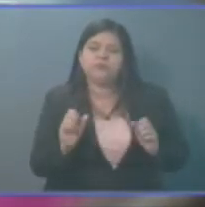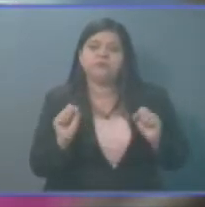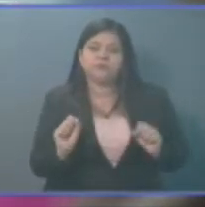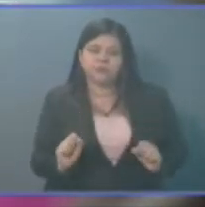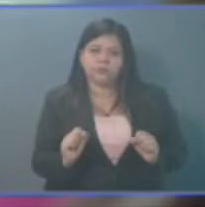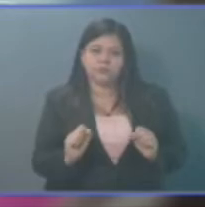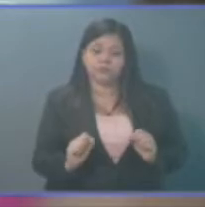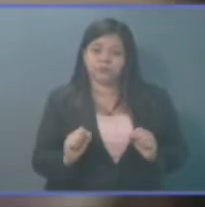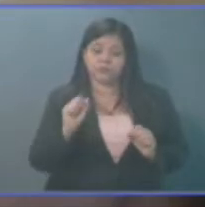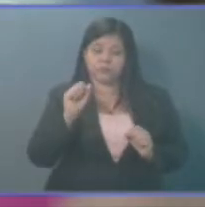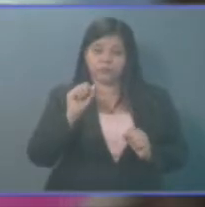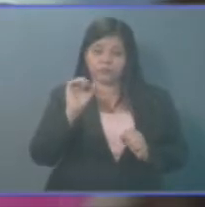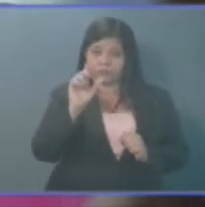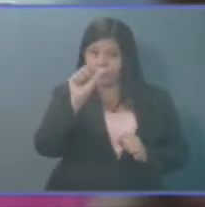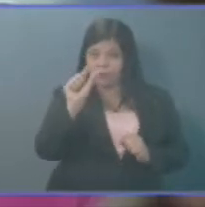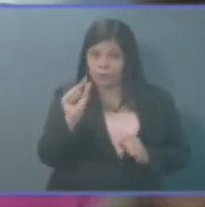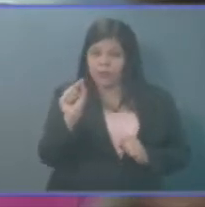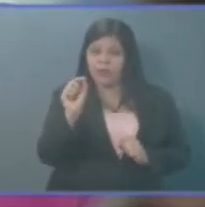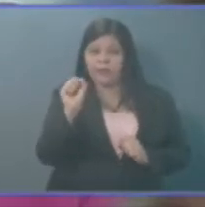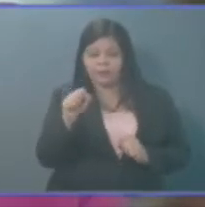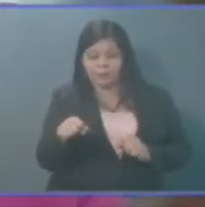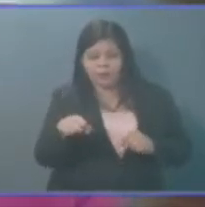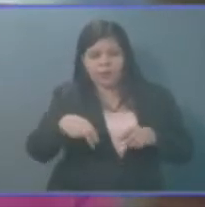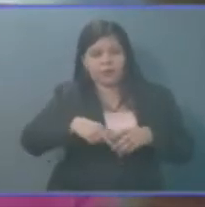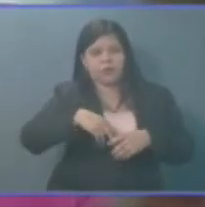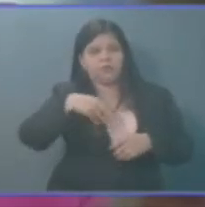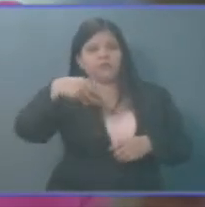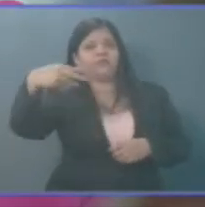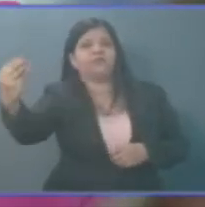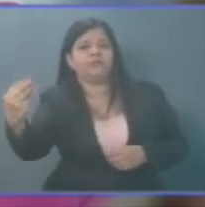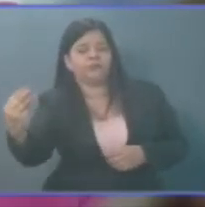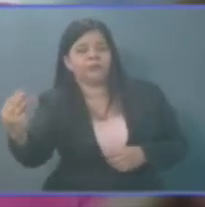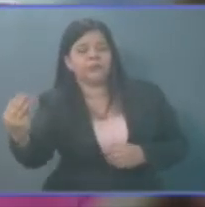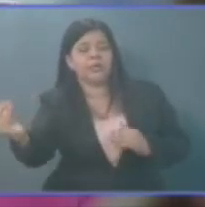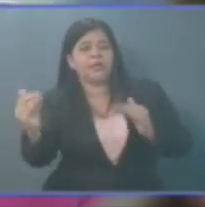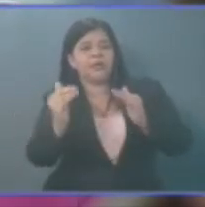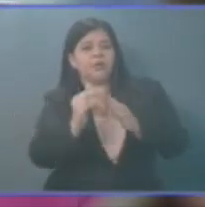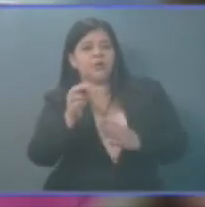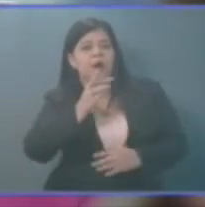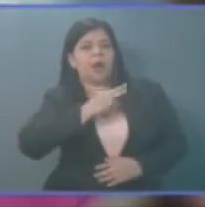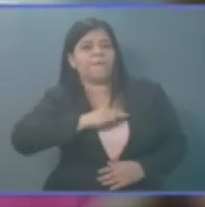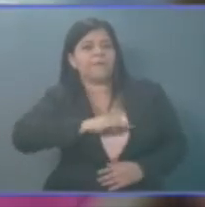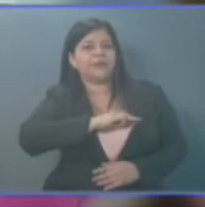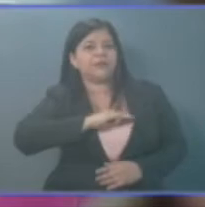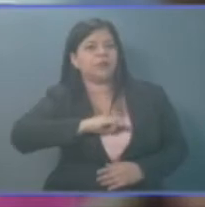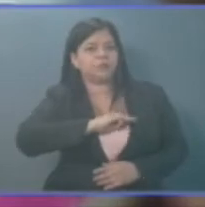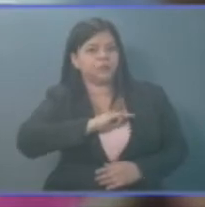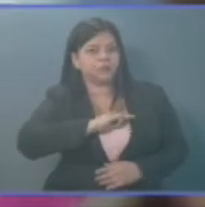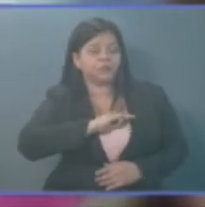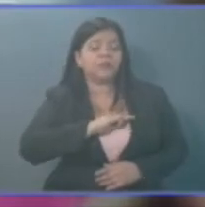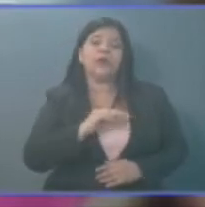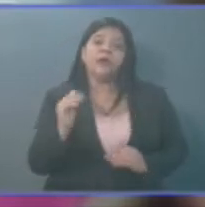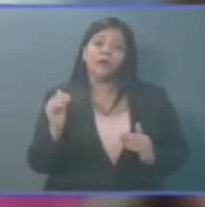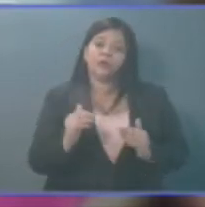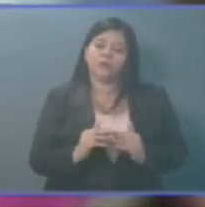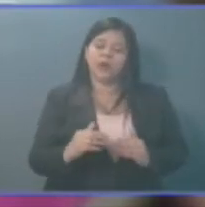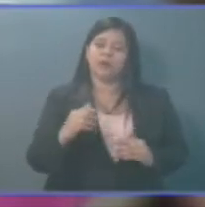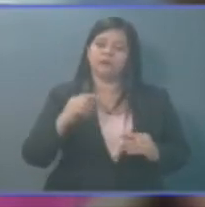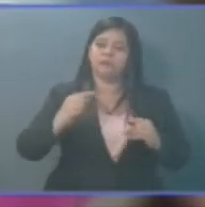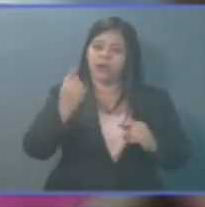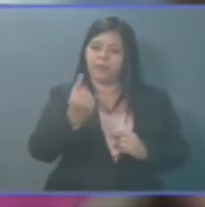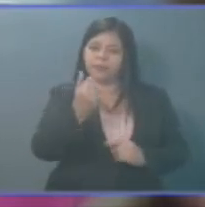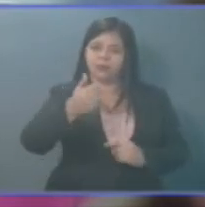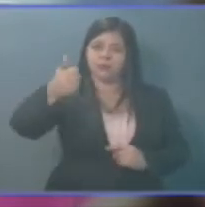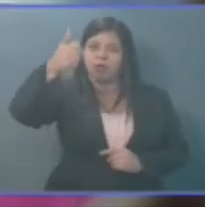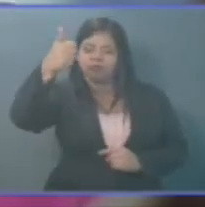irse lejos de su país como un misionero. Es así como sus superiores lo envían a